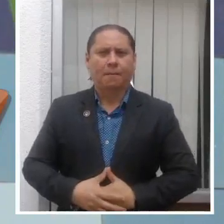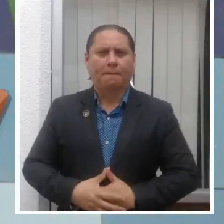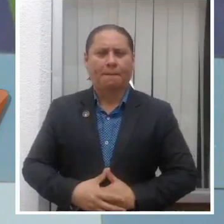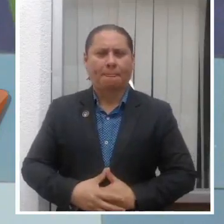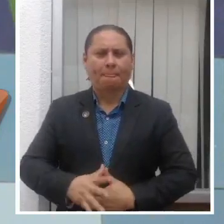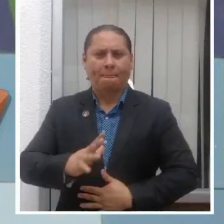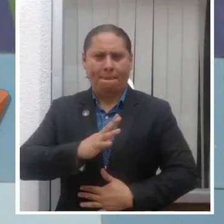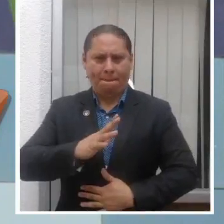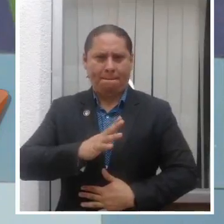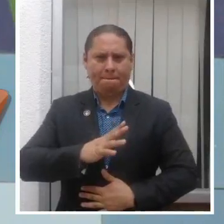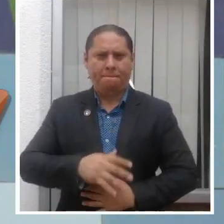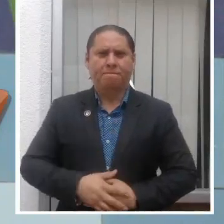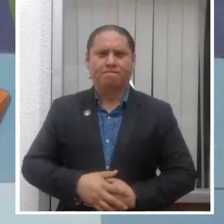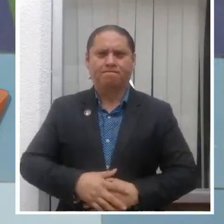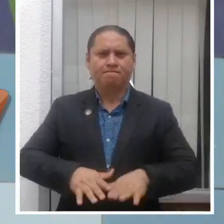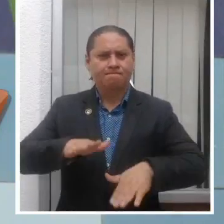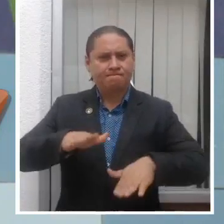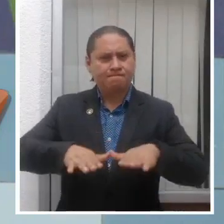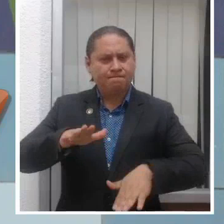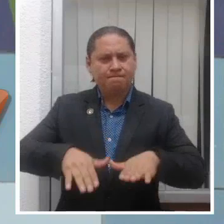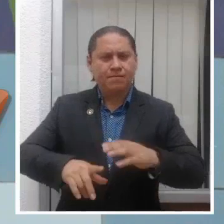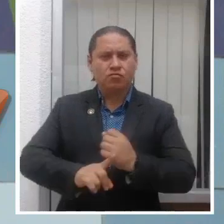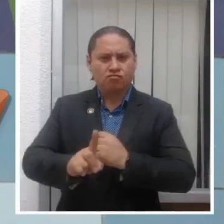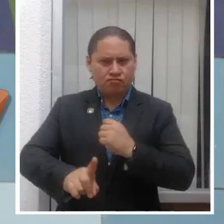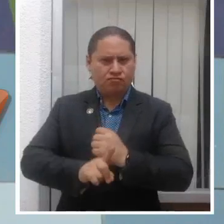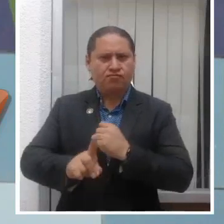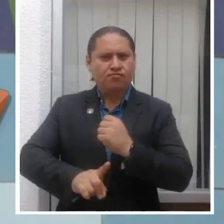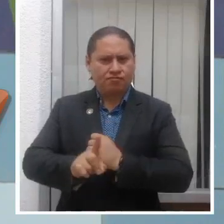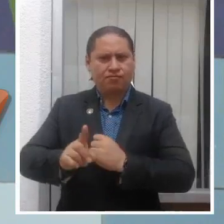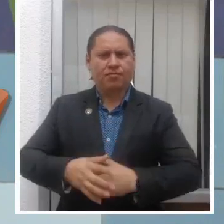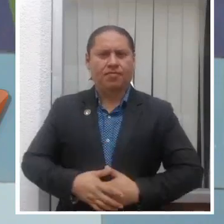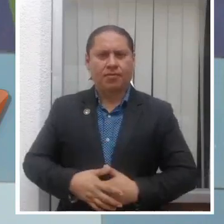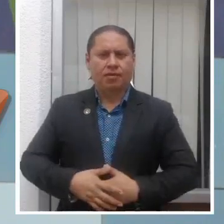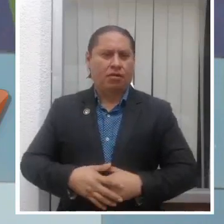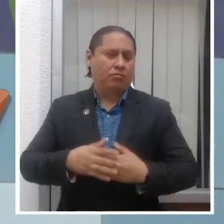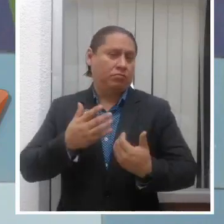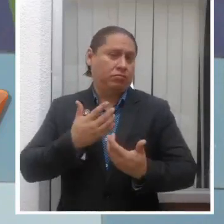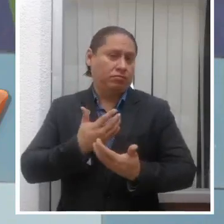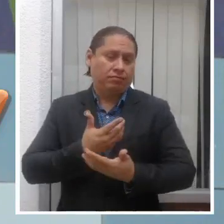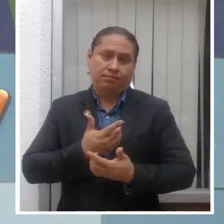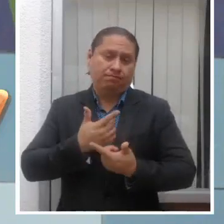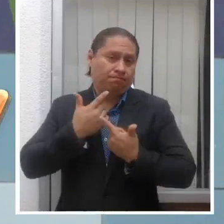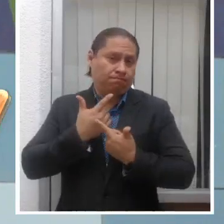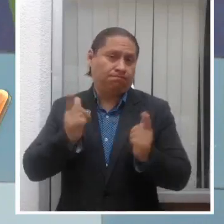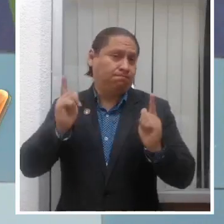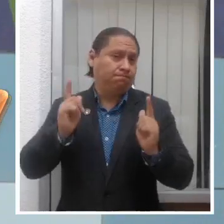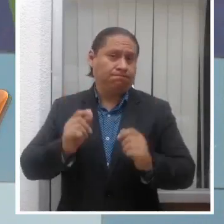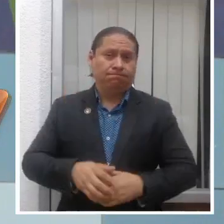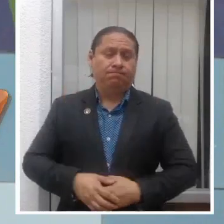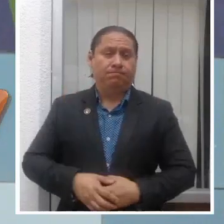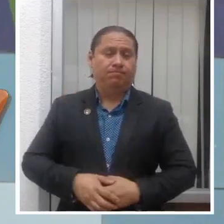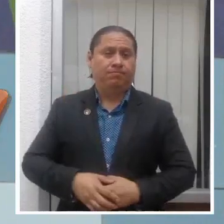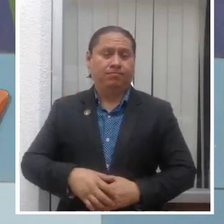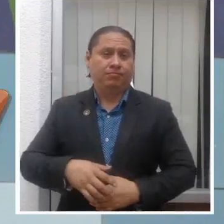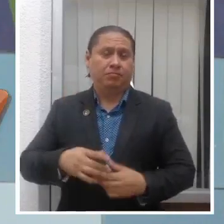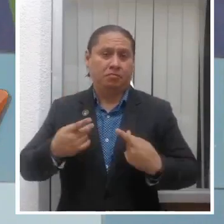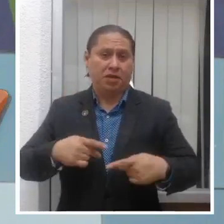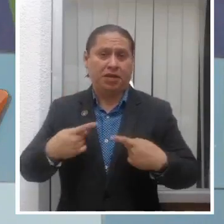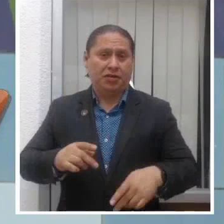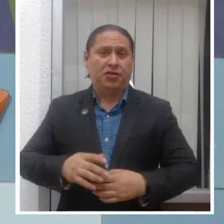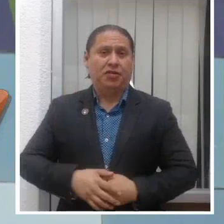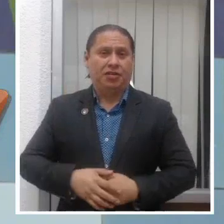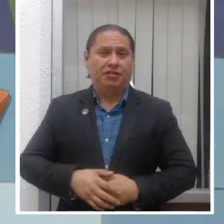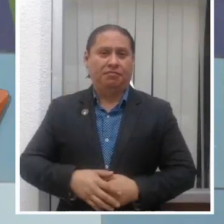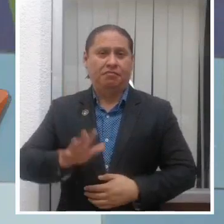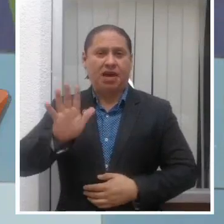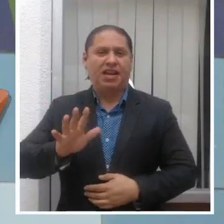Hay veces que ciertos problemas nublan mi mente y como cualquier persona pienso en arrojar la toalla, pero volteo a ver a